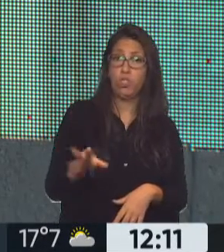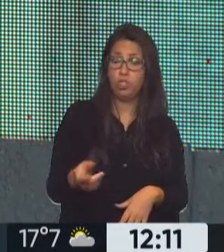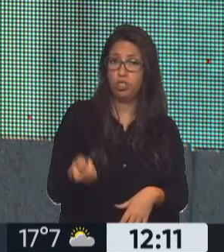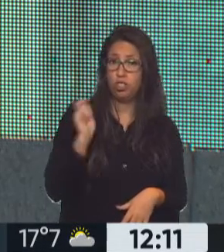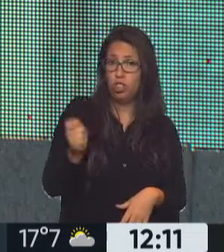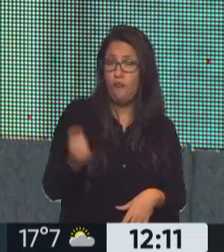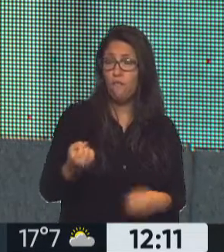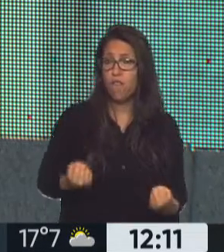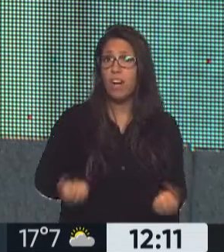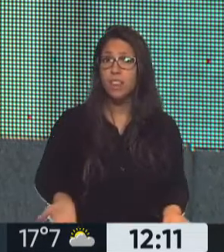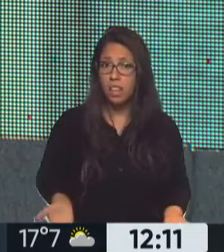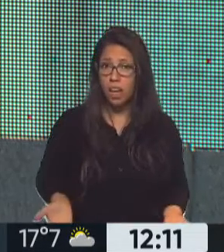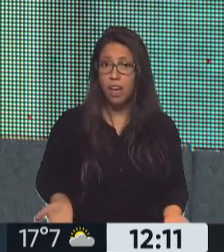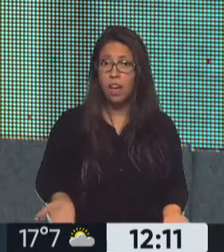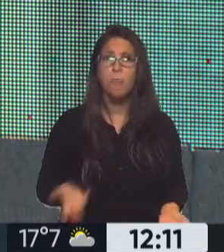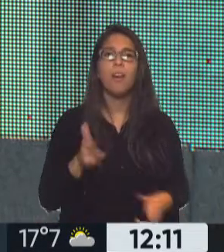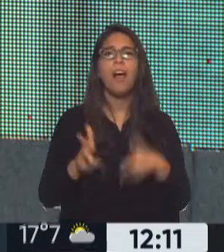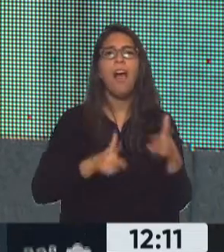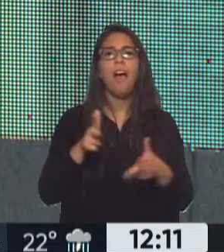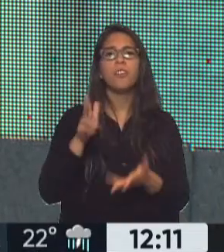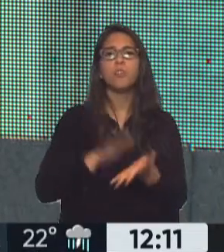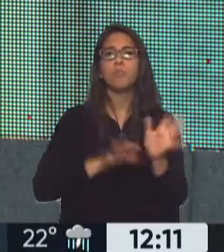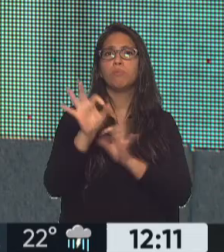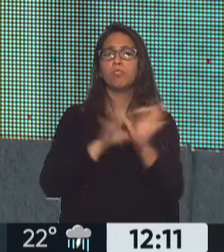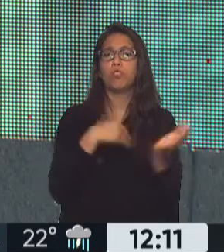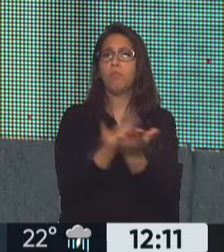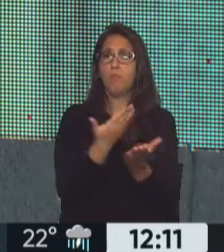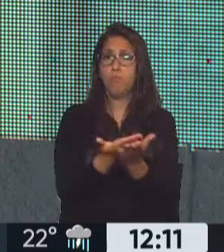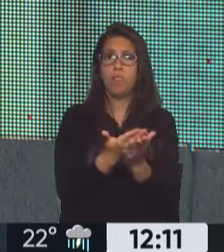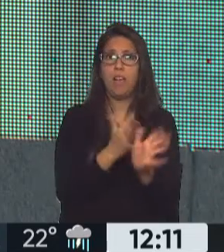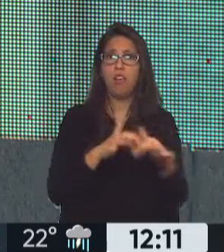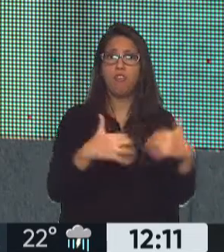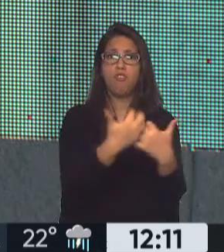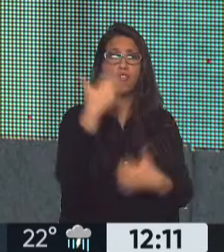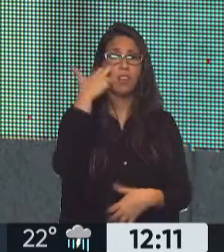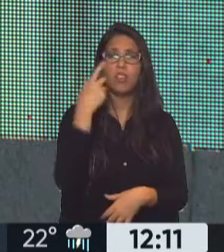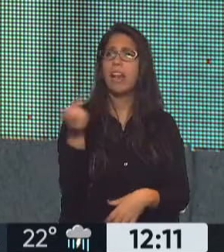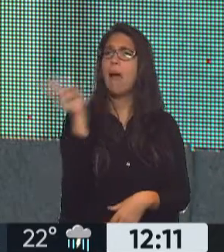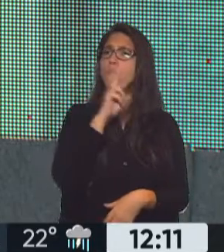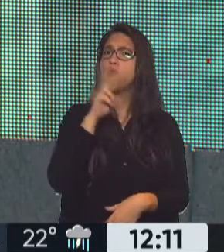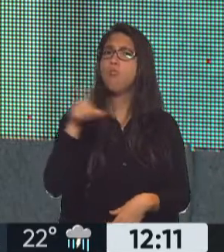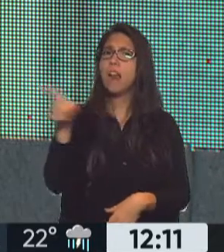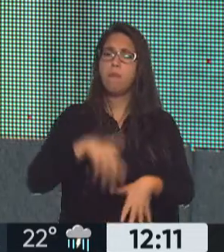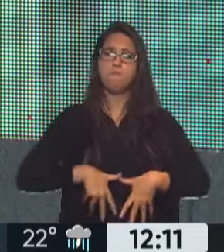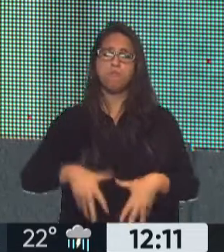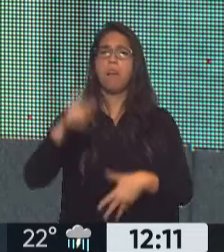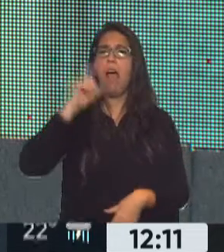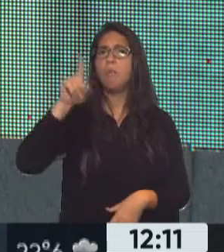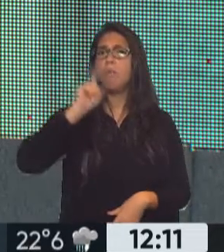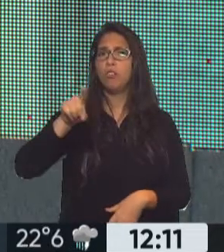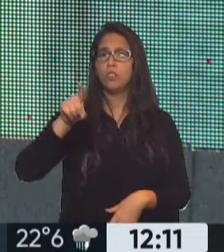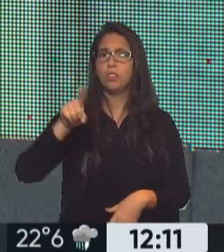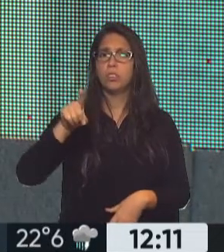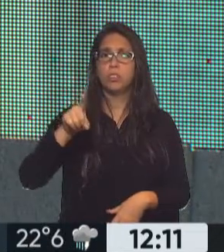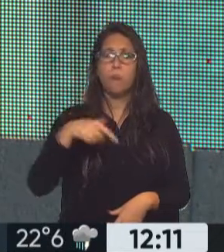habla como argumento para presentar este proyecto, que además dice lo va a presentar en el Congreso Nacional, que las mujeres se embarazan intencionalmente. Es más,